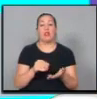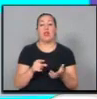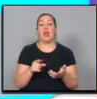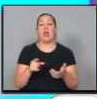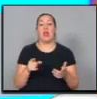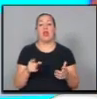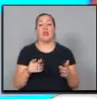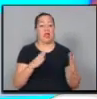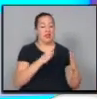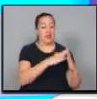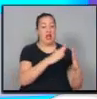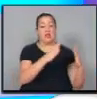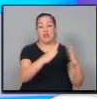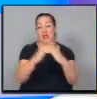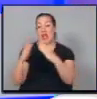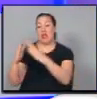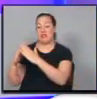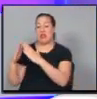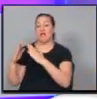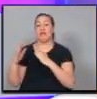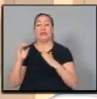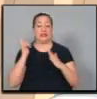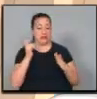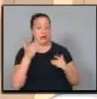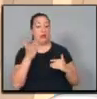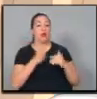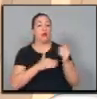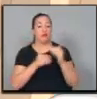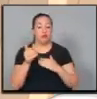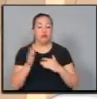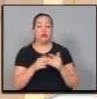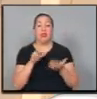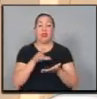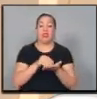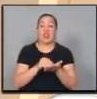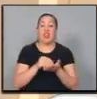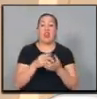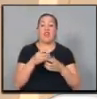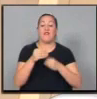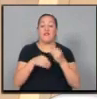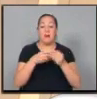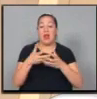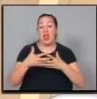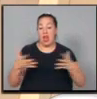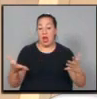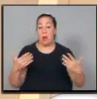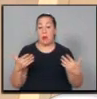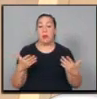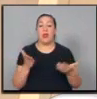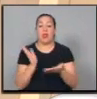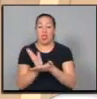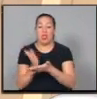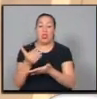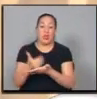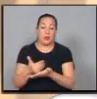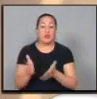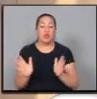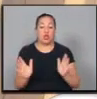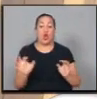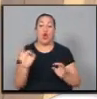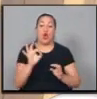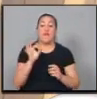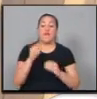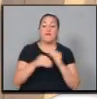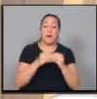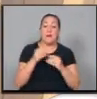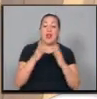parte a un hijo. Claro, sí, tal cual, para que pueda construir. En el terreno familiar, que a veces son grandes y se pueden subdividir, ¿no? Una familia que tiene un terreno, bueno,